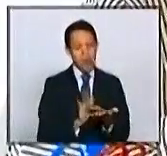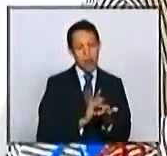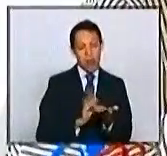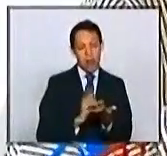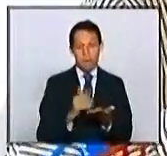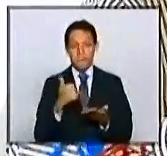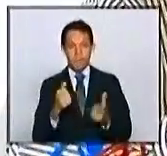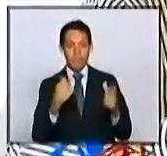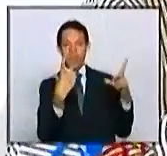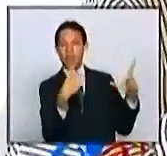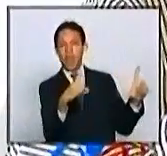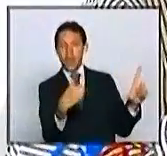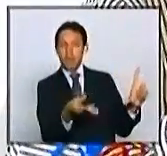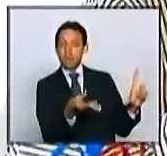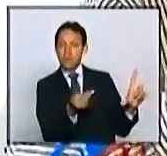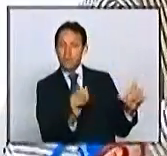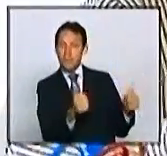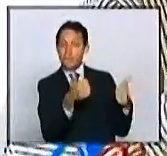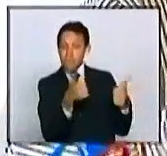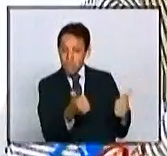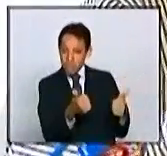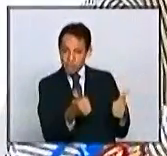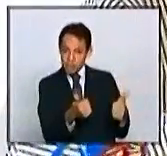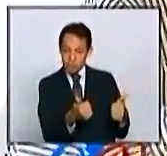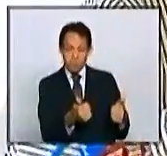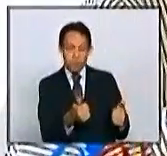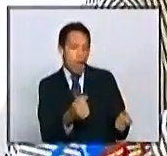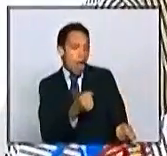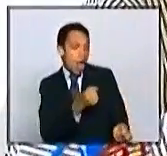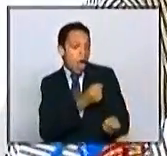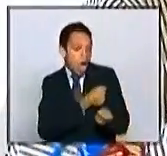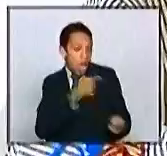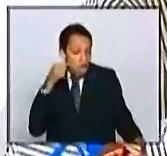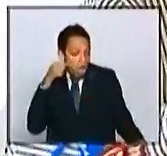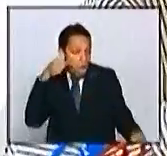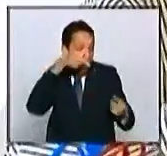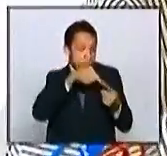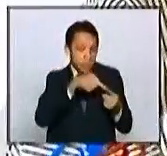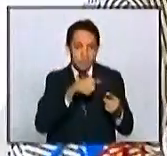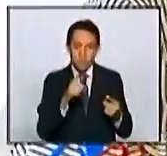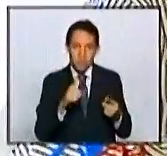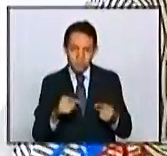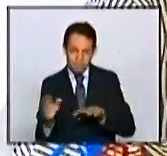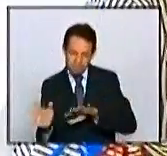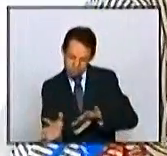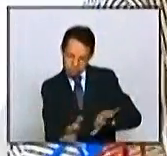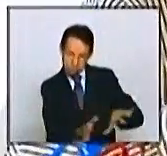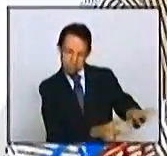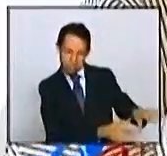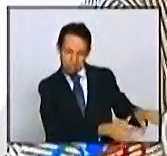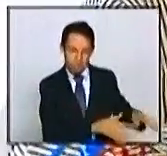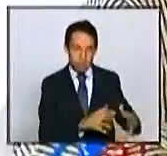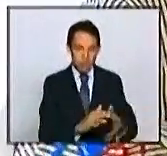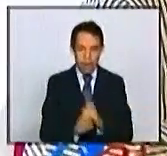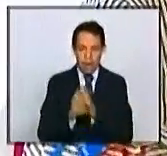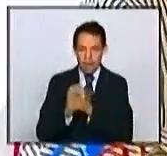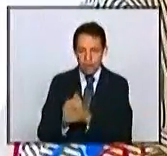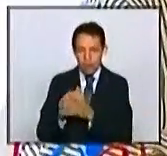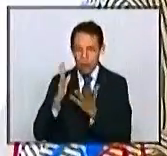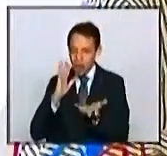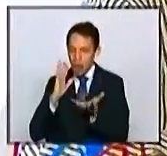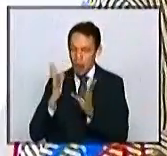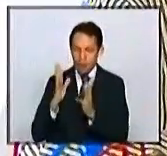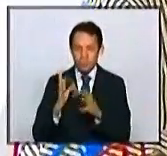televisor, son herramientas. No nos podemos dejar esclavizar de ello. Hay estudios, el último salió en la revista